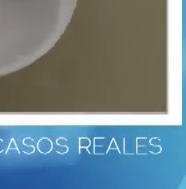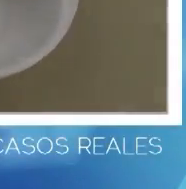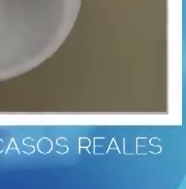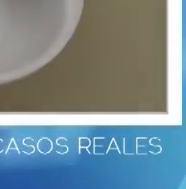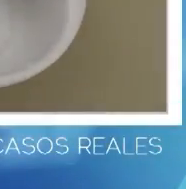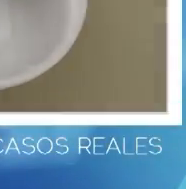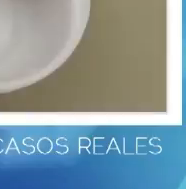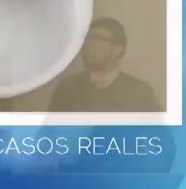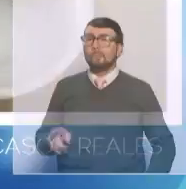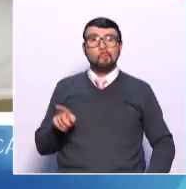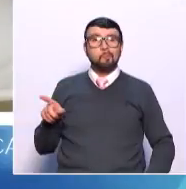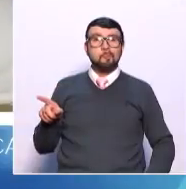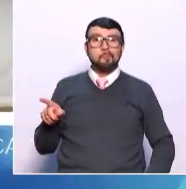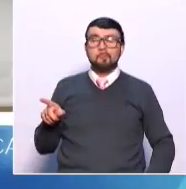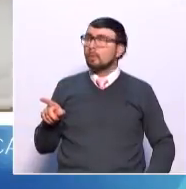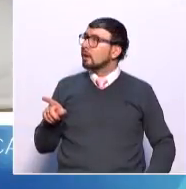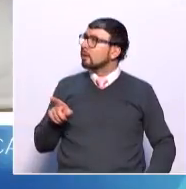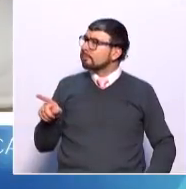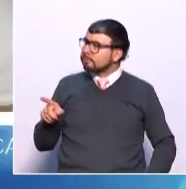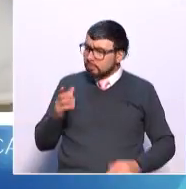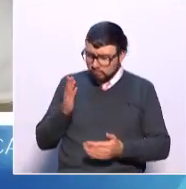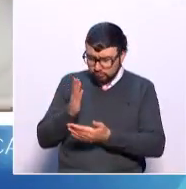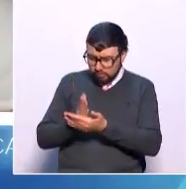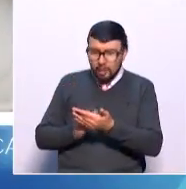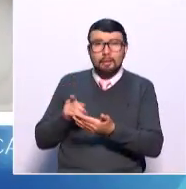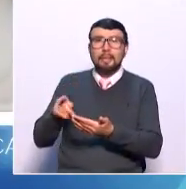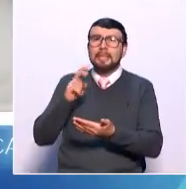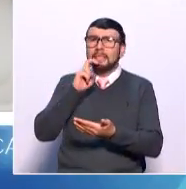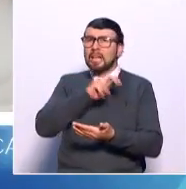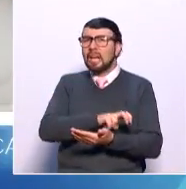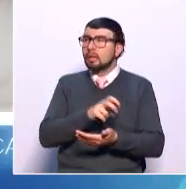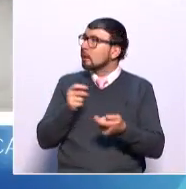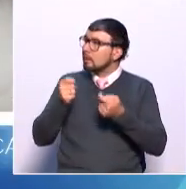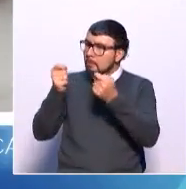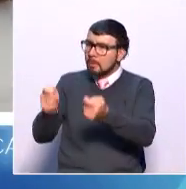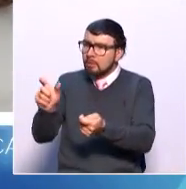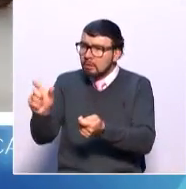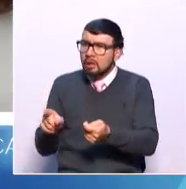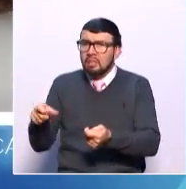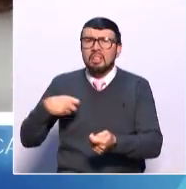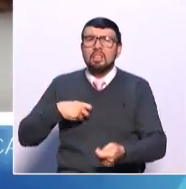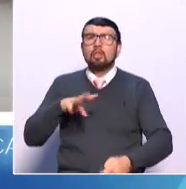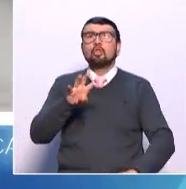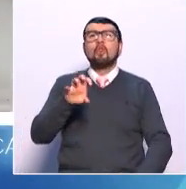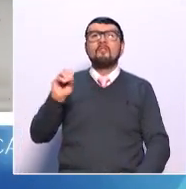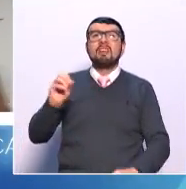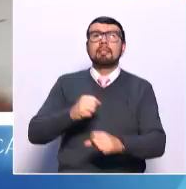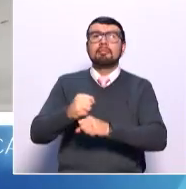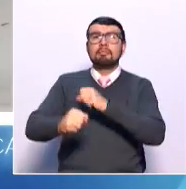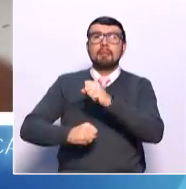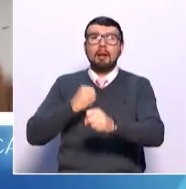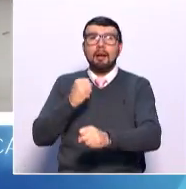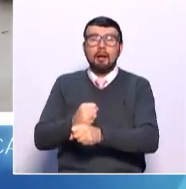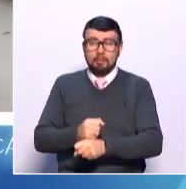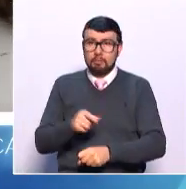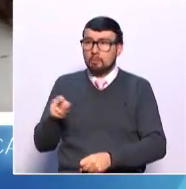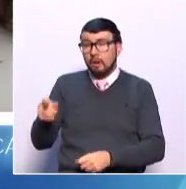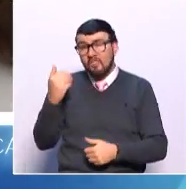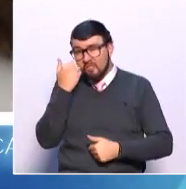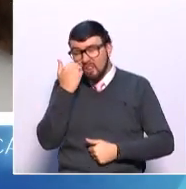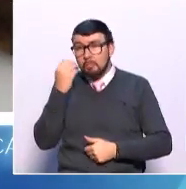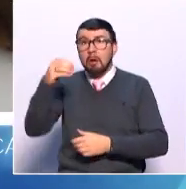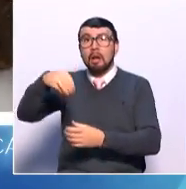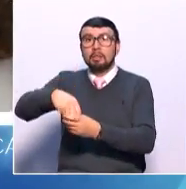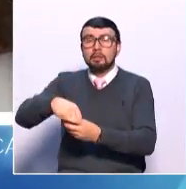y esta es entonces una porción de carne cristiana un paciente de 90 años tienes